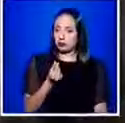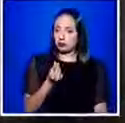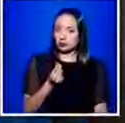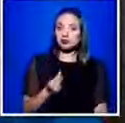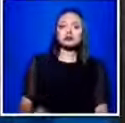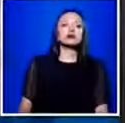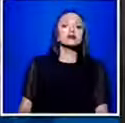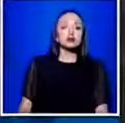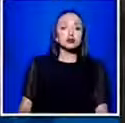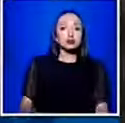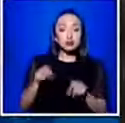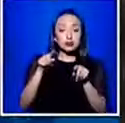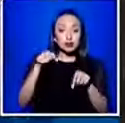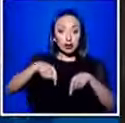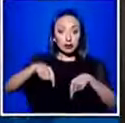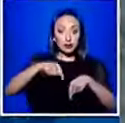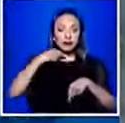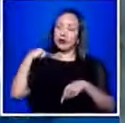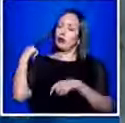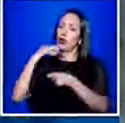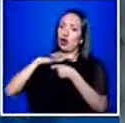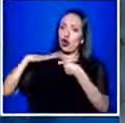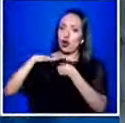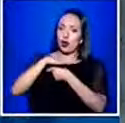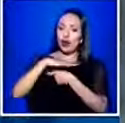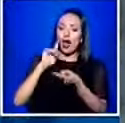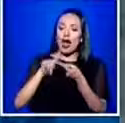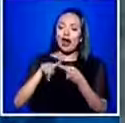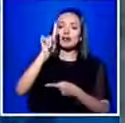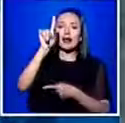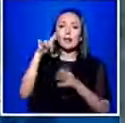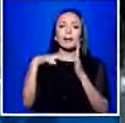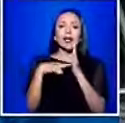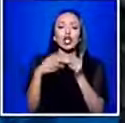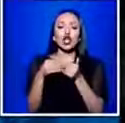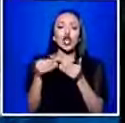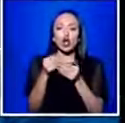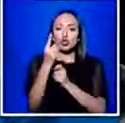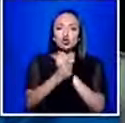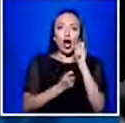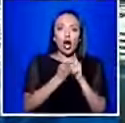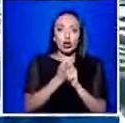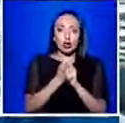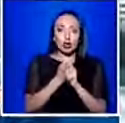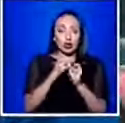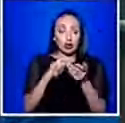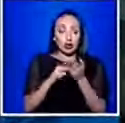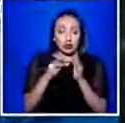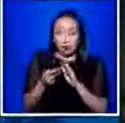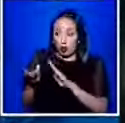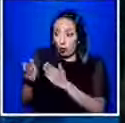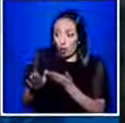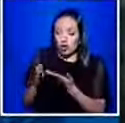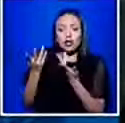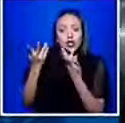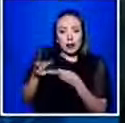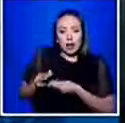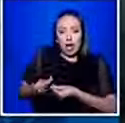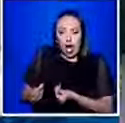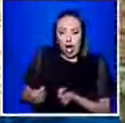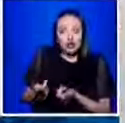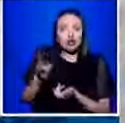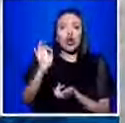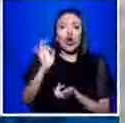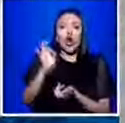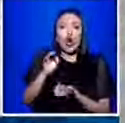el mercado hay pólizas que tienen coberturas de hasta $1,000 por año. Estas incluyen gastos exequiales y coberturas por daños